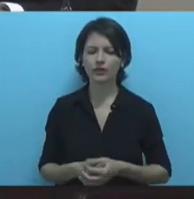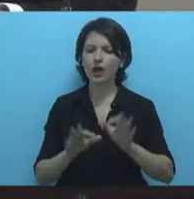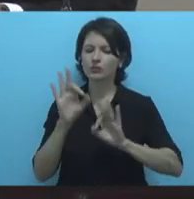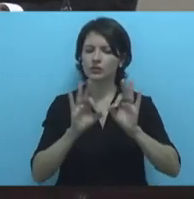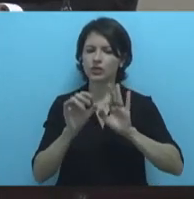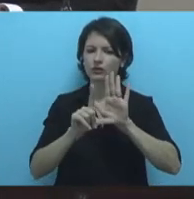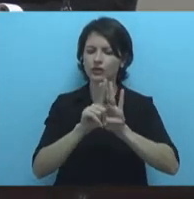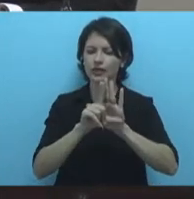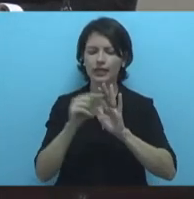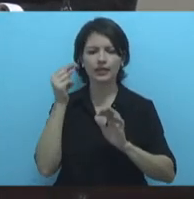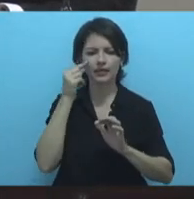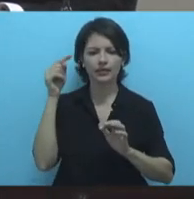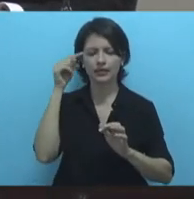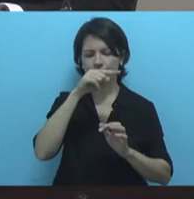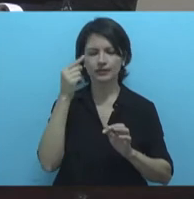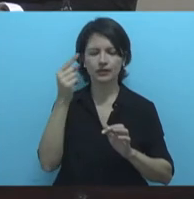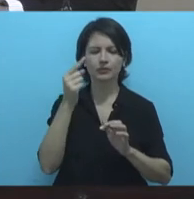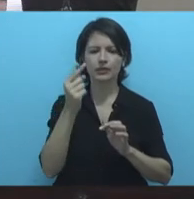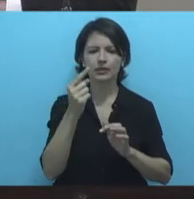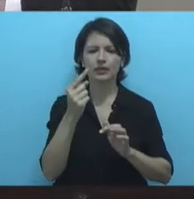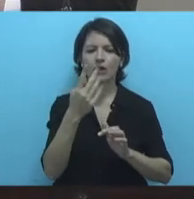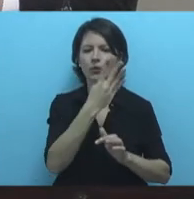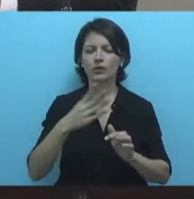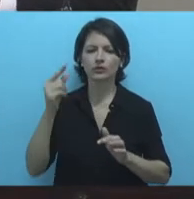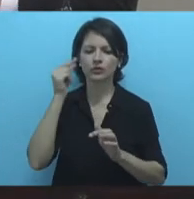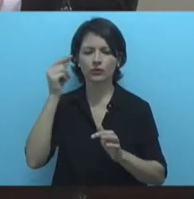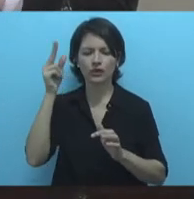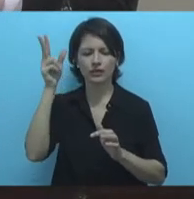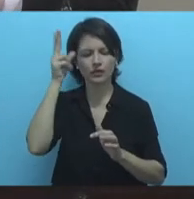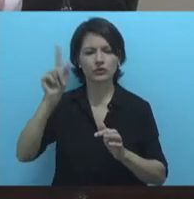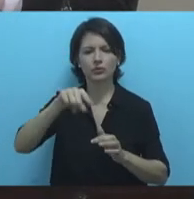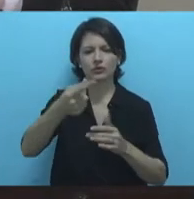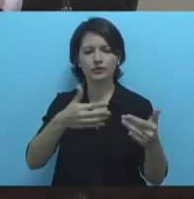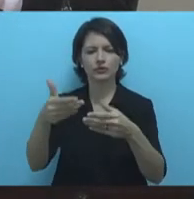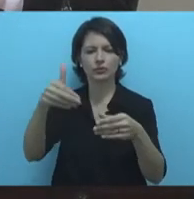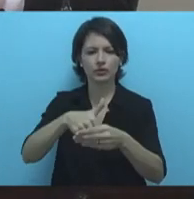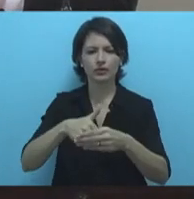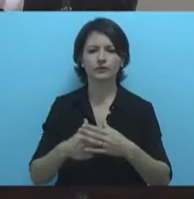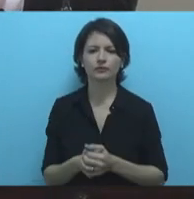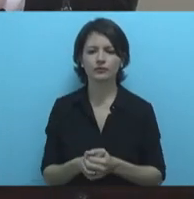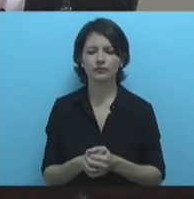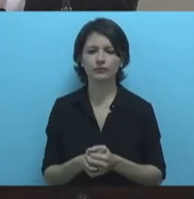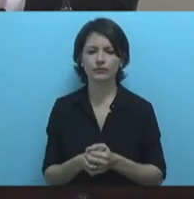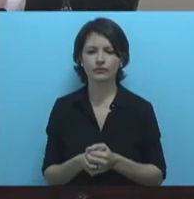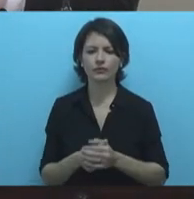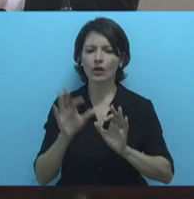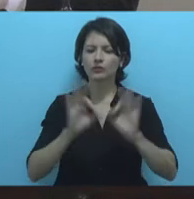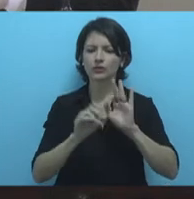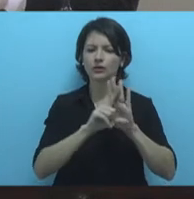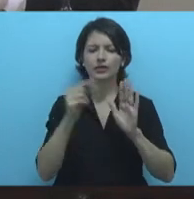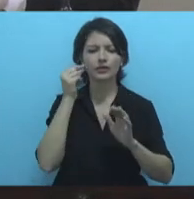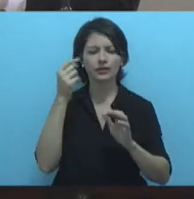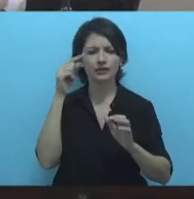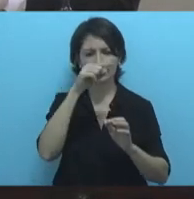37 mil 448 preferencia para una sesión el punto número 9 proyecto de ley